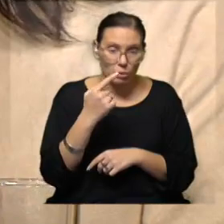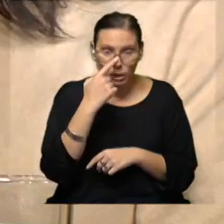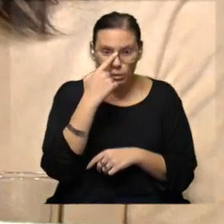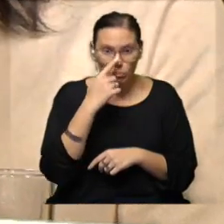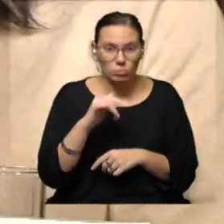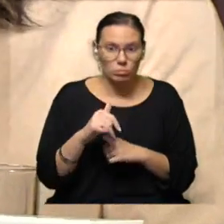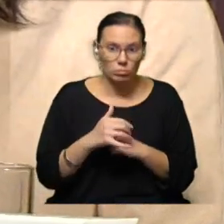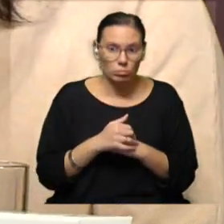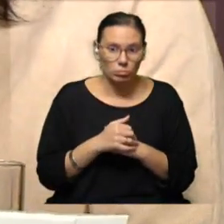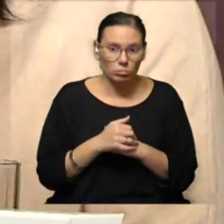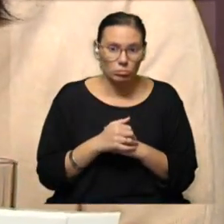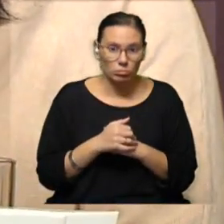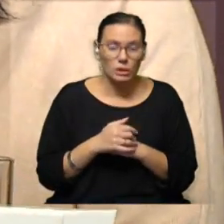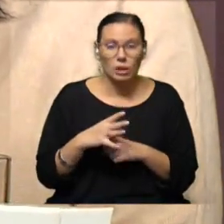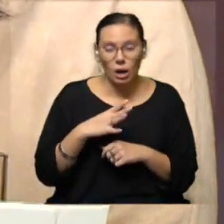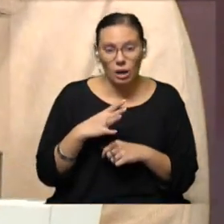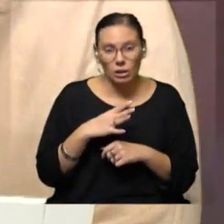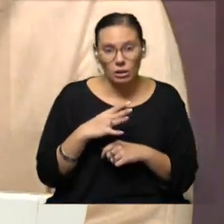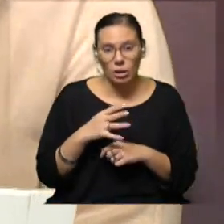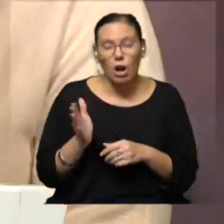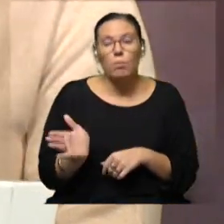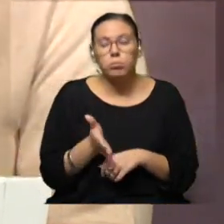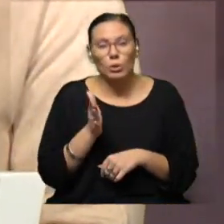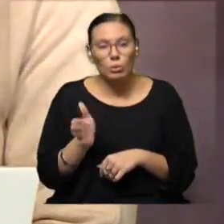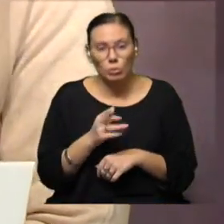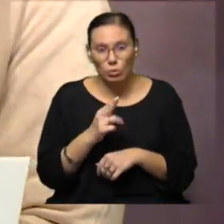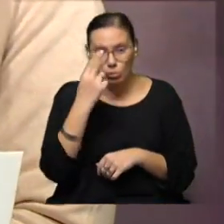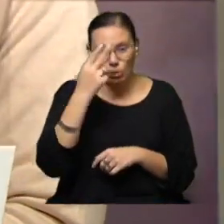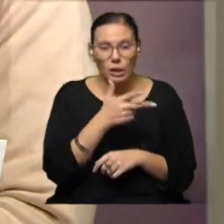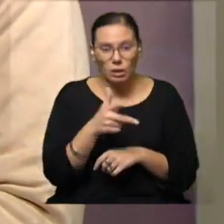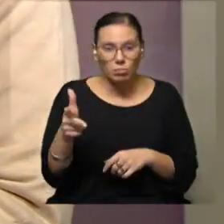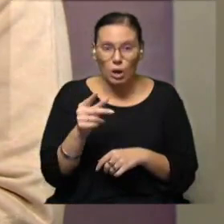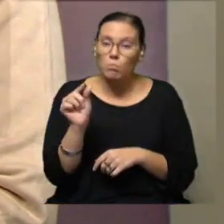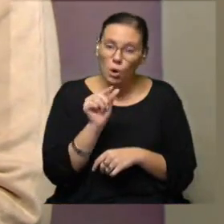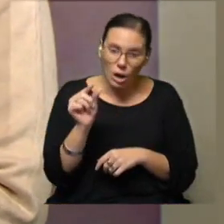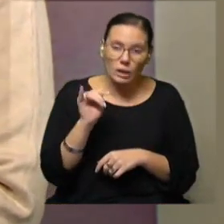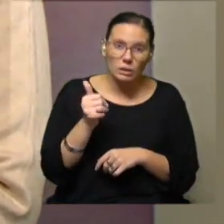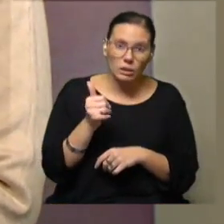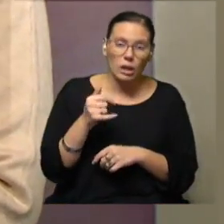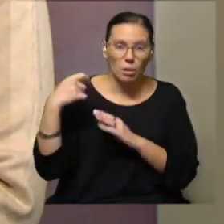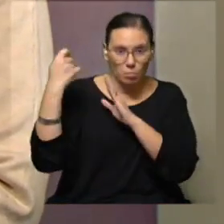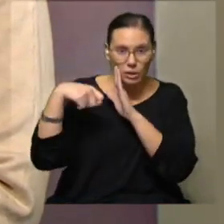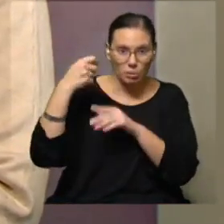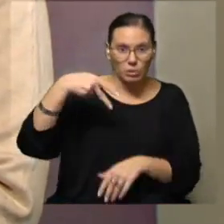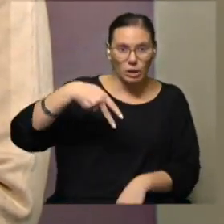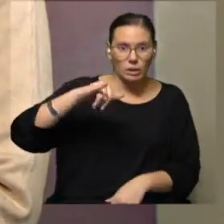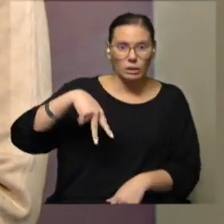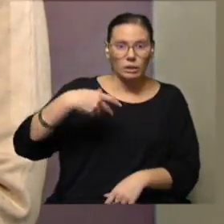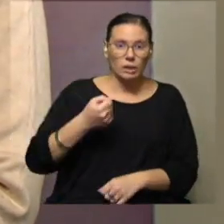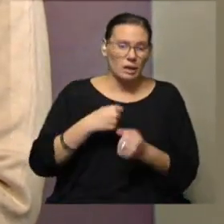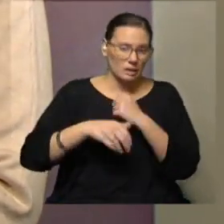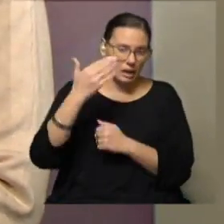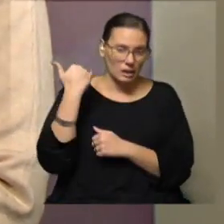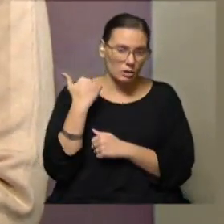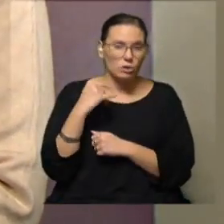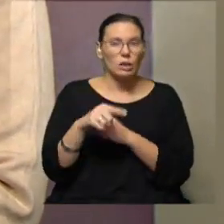ya viene existiendo. De las producciones uruguayas de animación ha habido pocas. La película Nina, que salió hace unos años, y